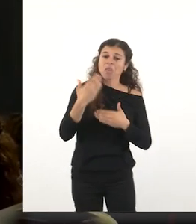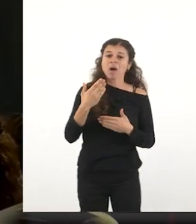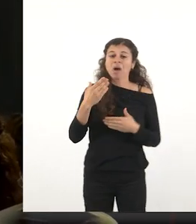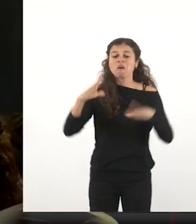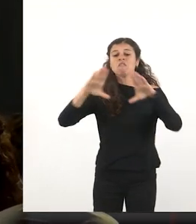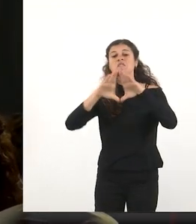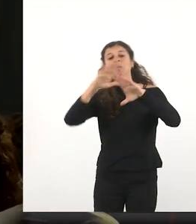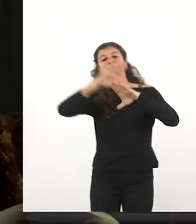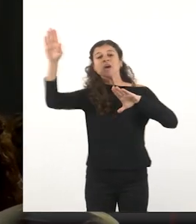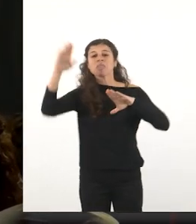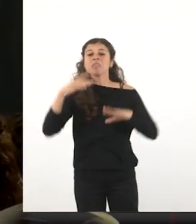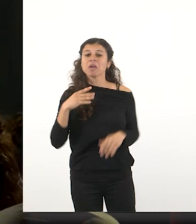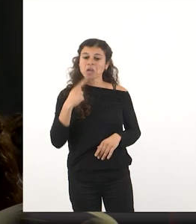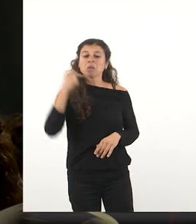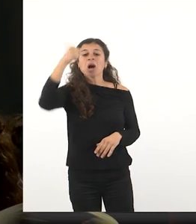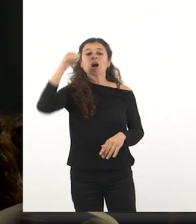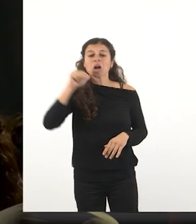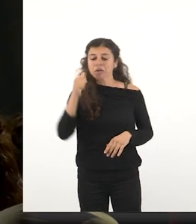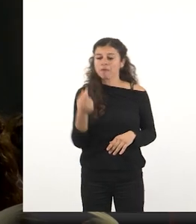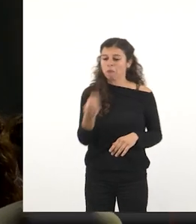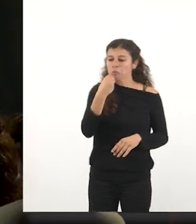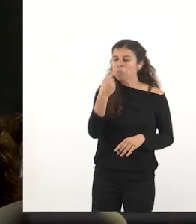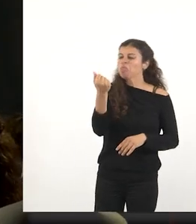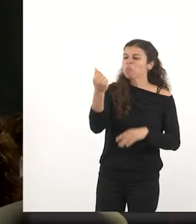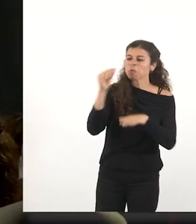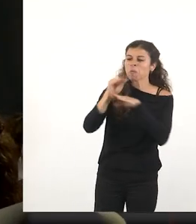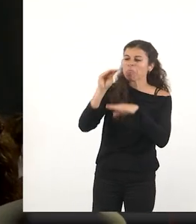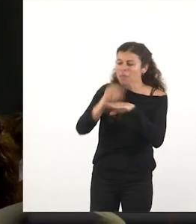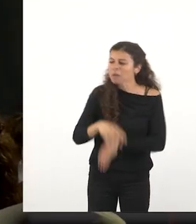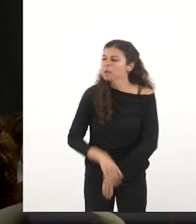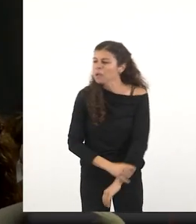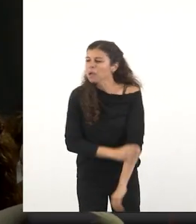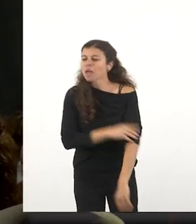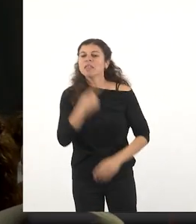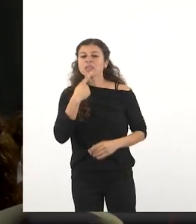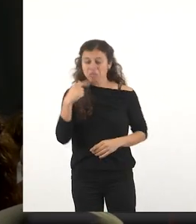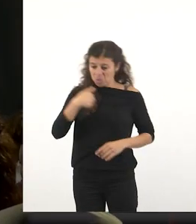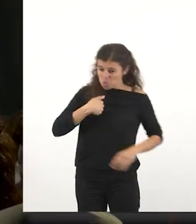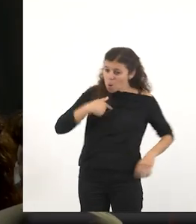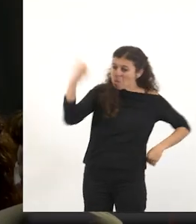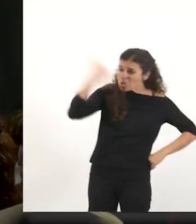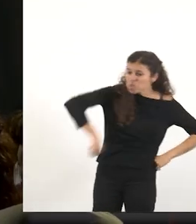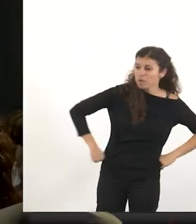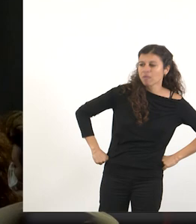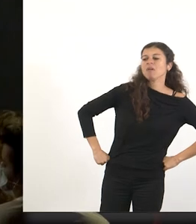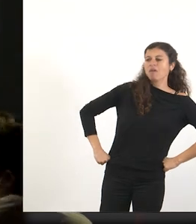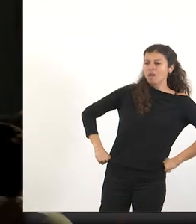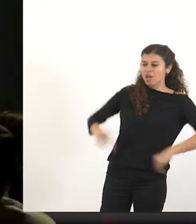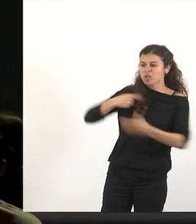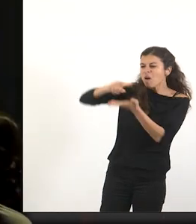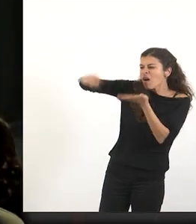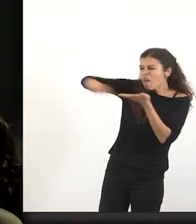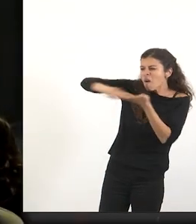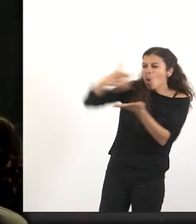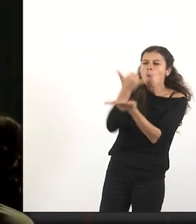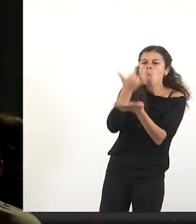feminazis, ideólogas de género, chupando subvenciones, ¿eh? A decirte que yo soy un machirulo, venga, hombre, te mando 10 guasas en un minuto